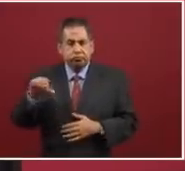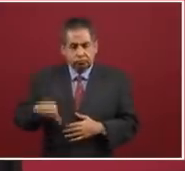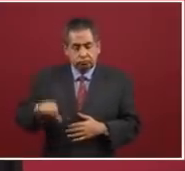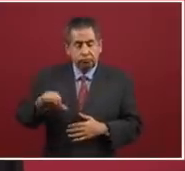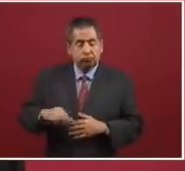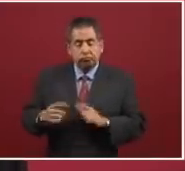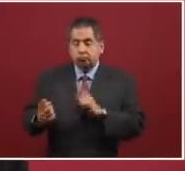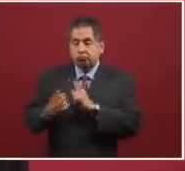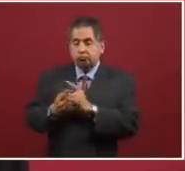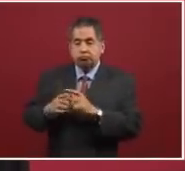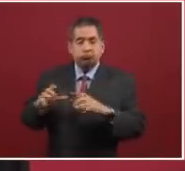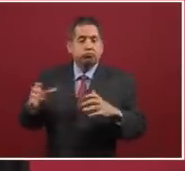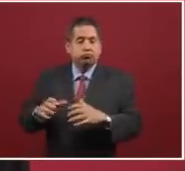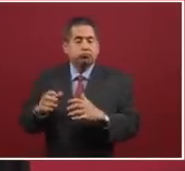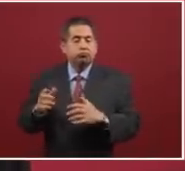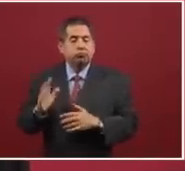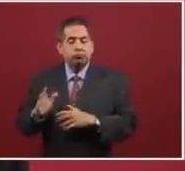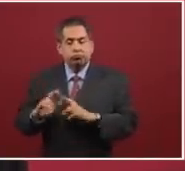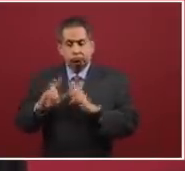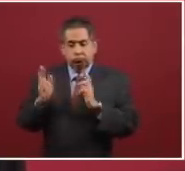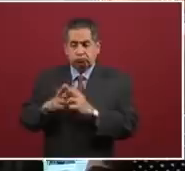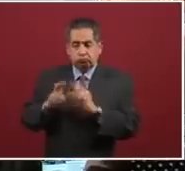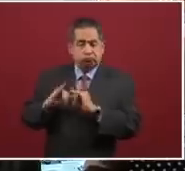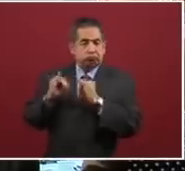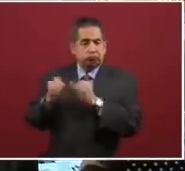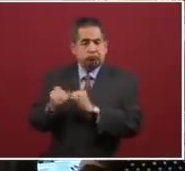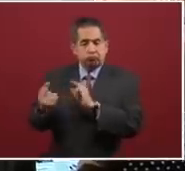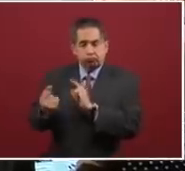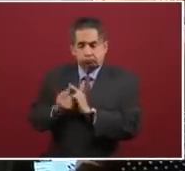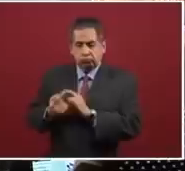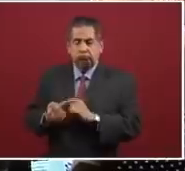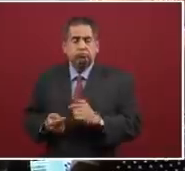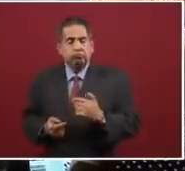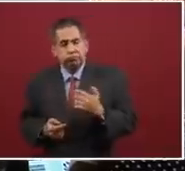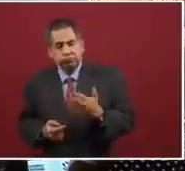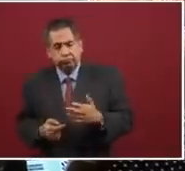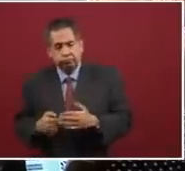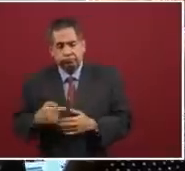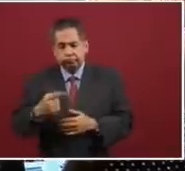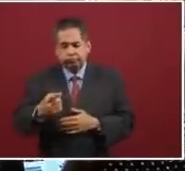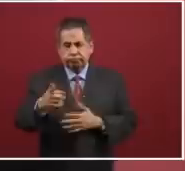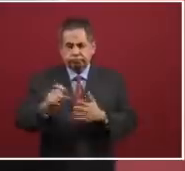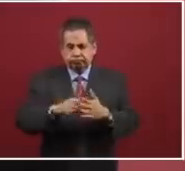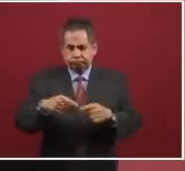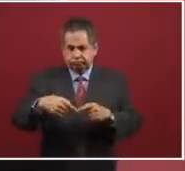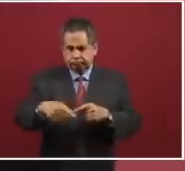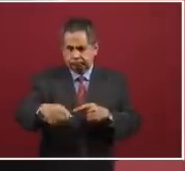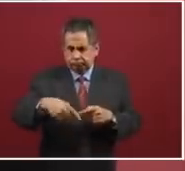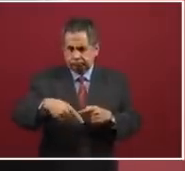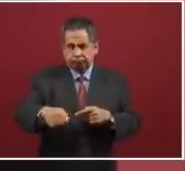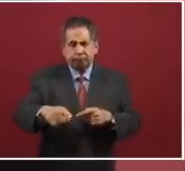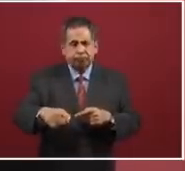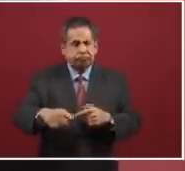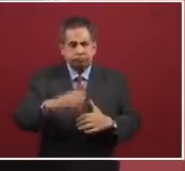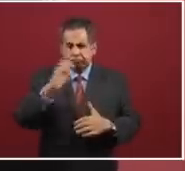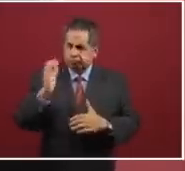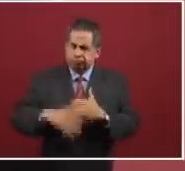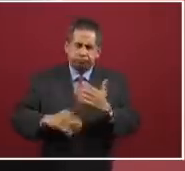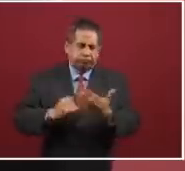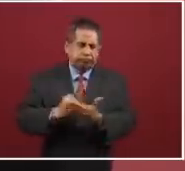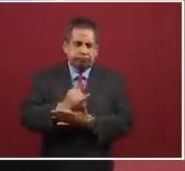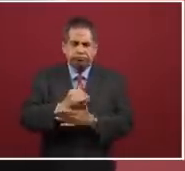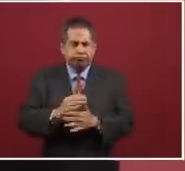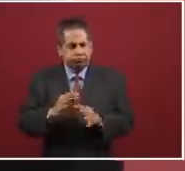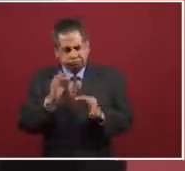tenemos ya esa reunión y a fin de mes ya se define